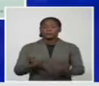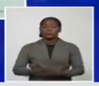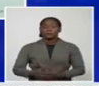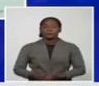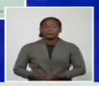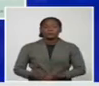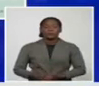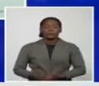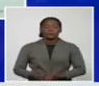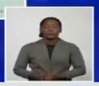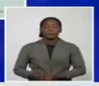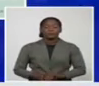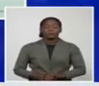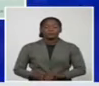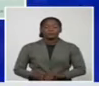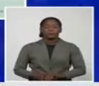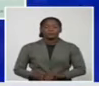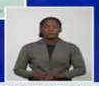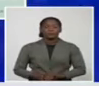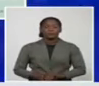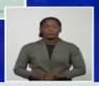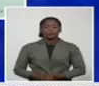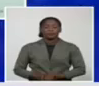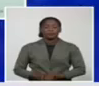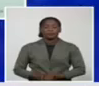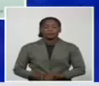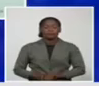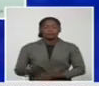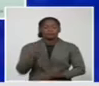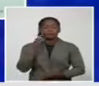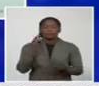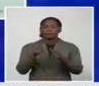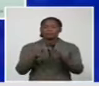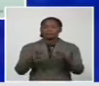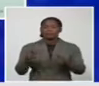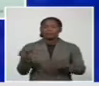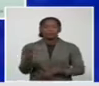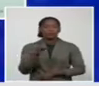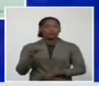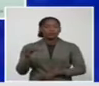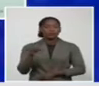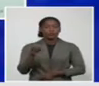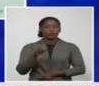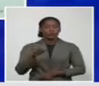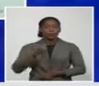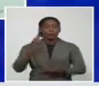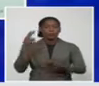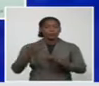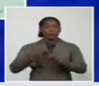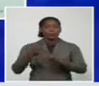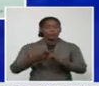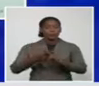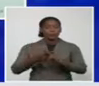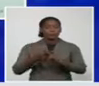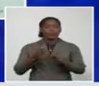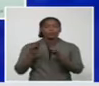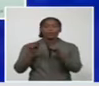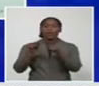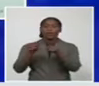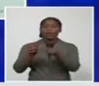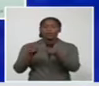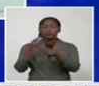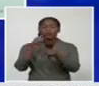sus 13 municipios. El mayor número en el municipio de Bayamo, que es donde tiene la mayor